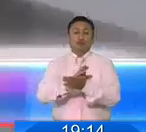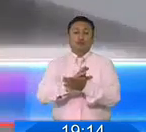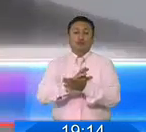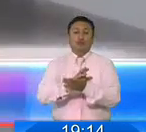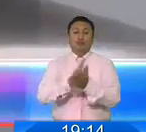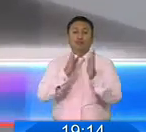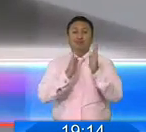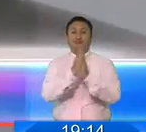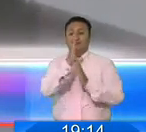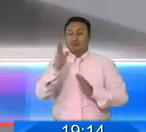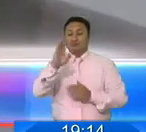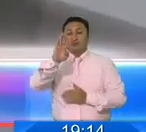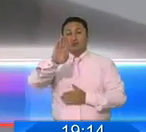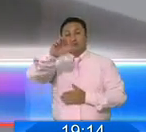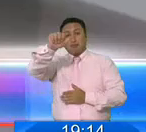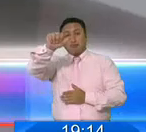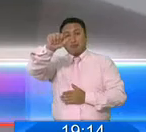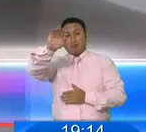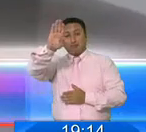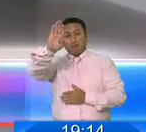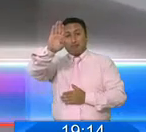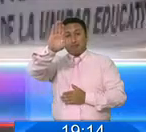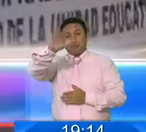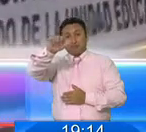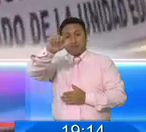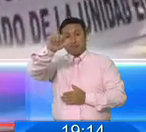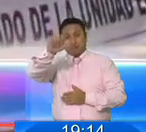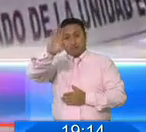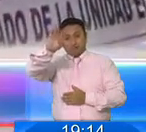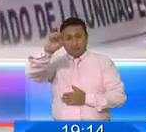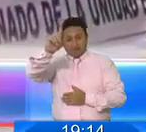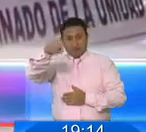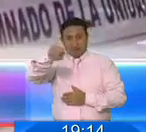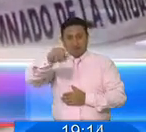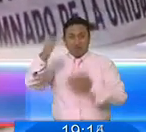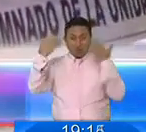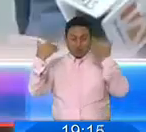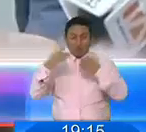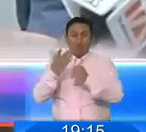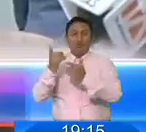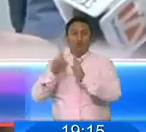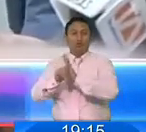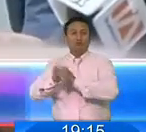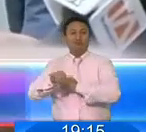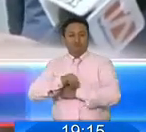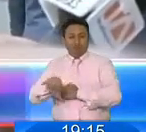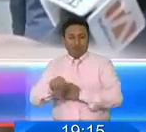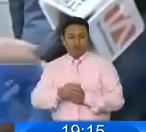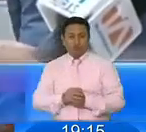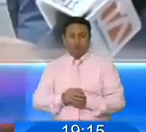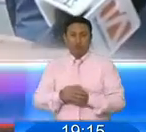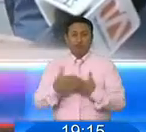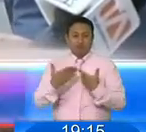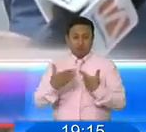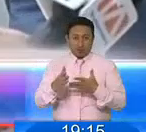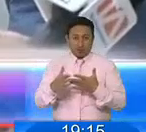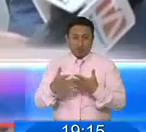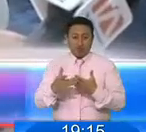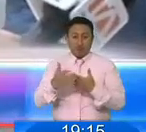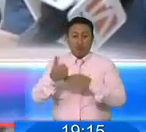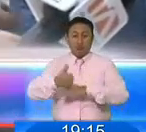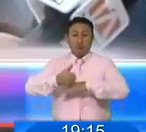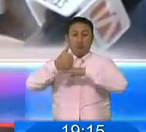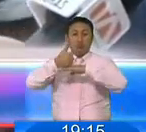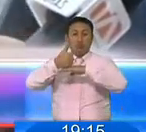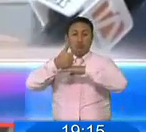aguirre abad en guayaquil acusados del delito de violación y ha sentenciado por parte un tribunal de